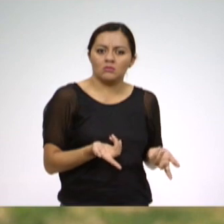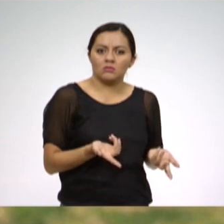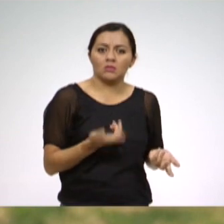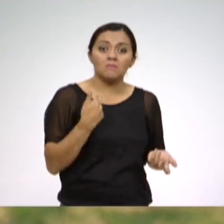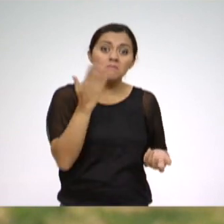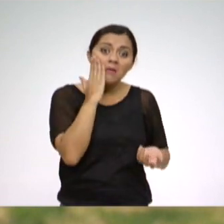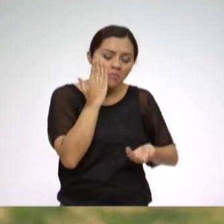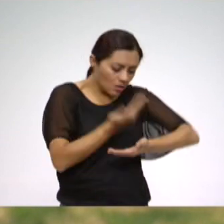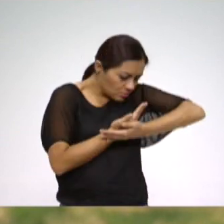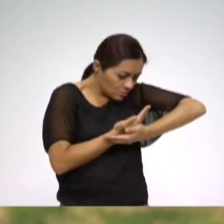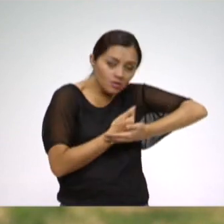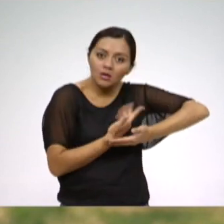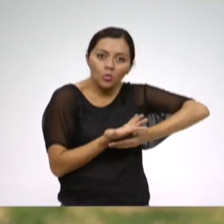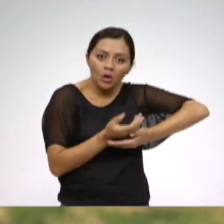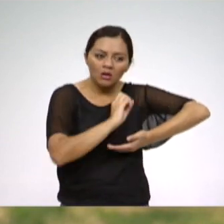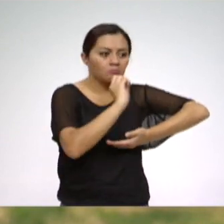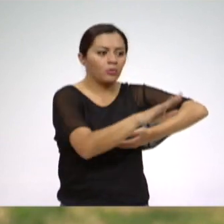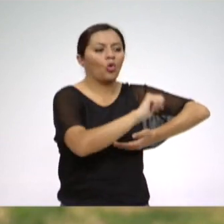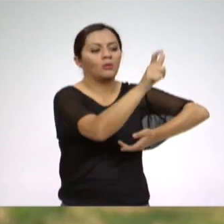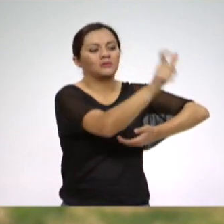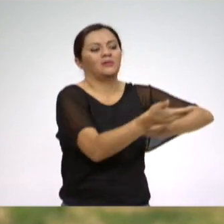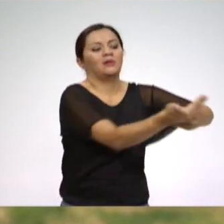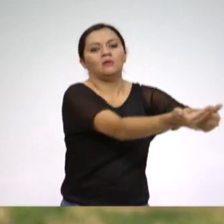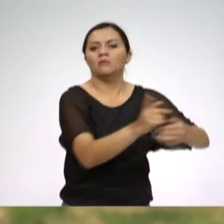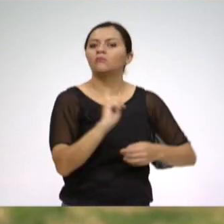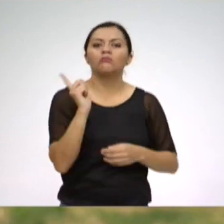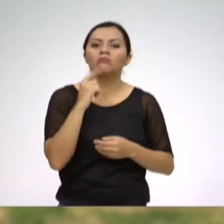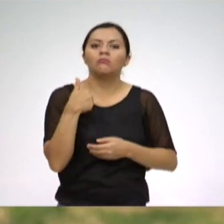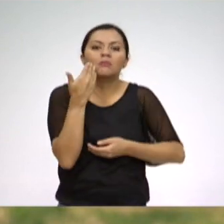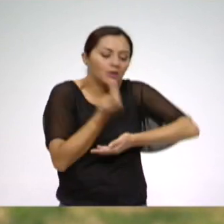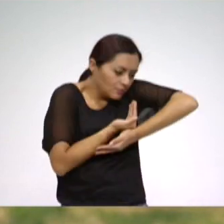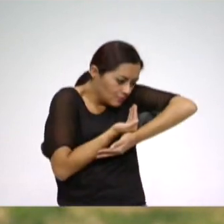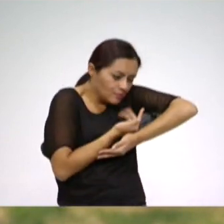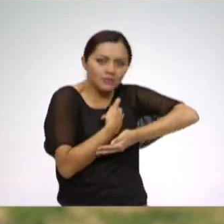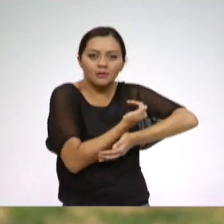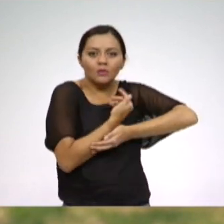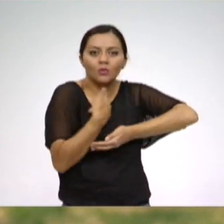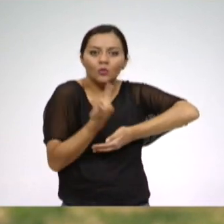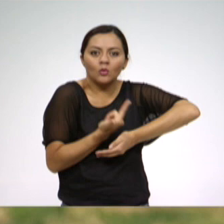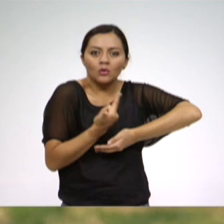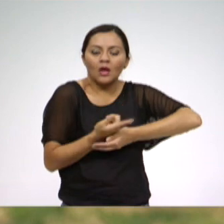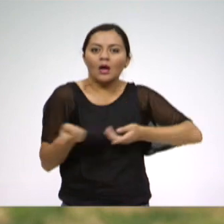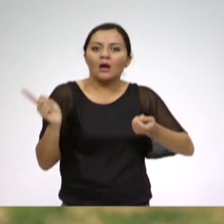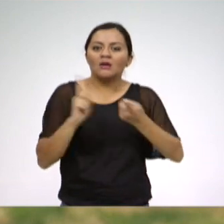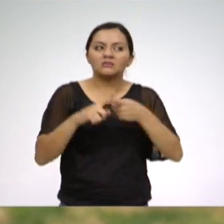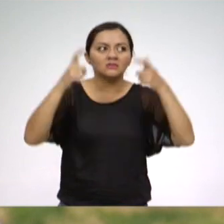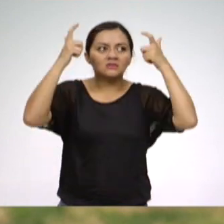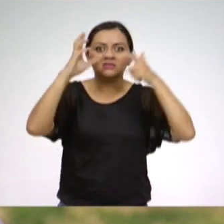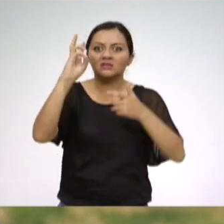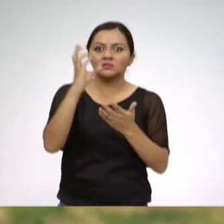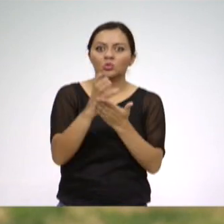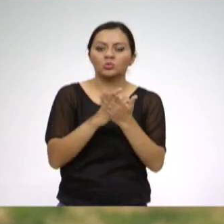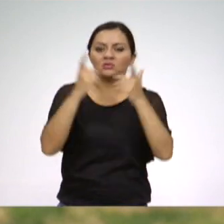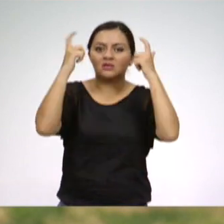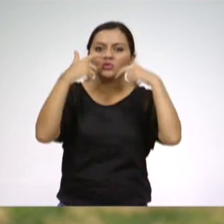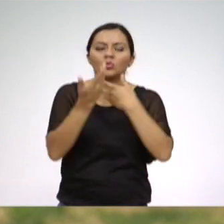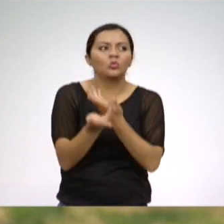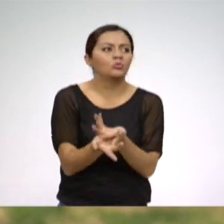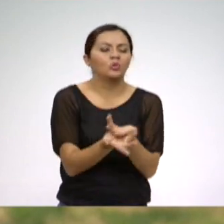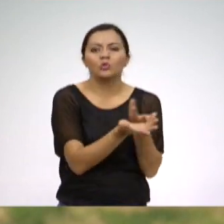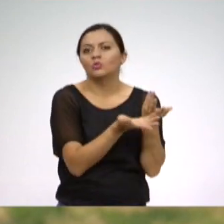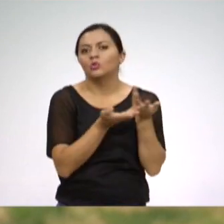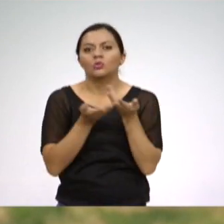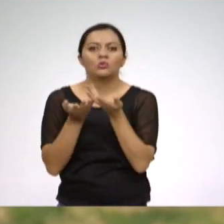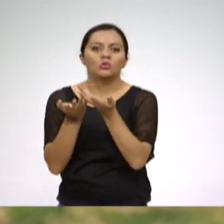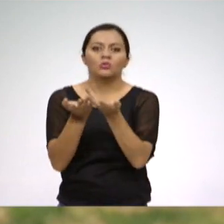mejor cuidado que con su madre. Entonces se vino el dilema de cómo termino el bachillerato, o sea, cómo logro por lo menos terminar por